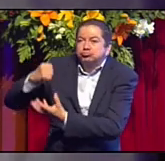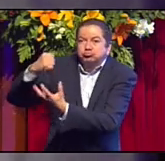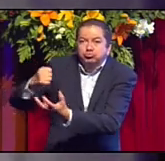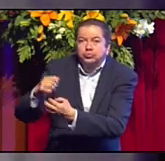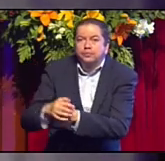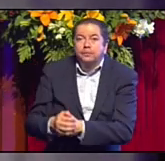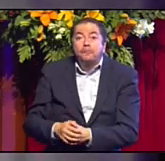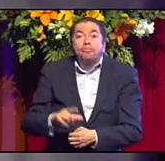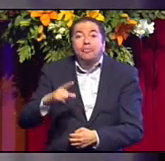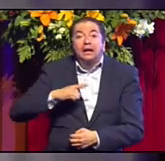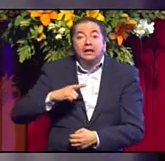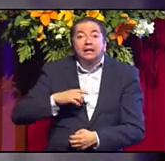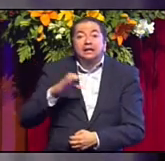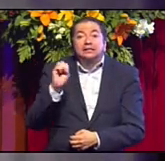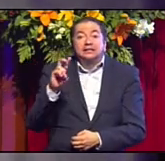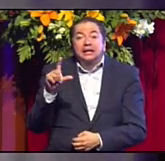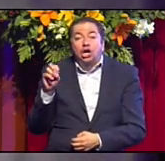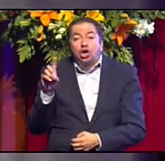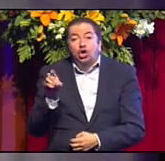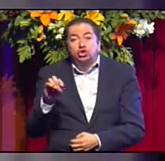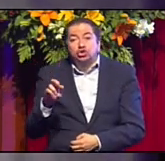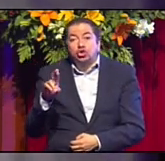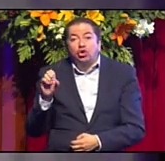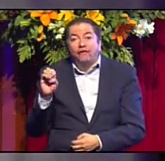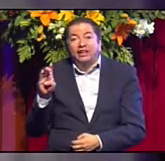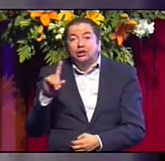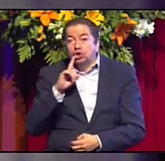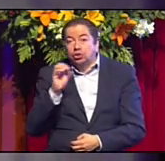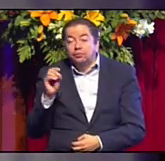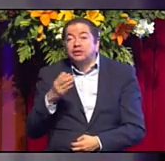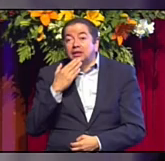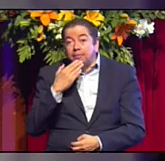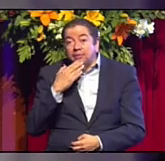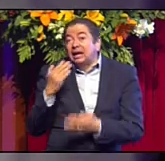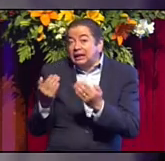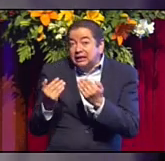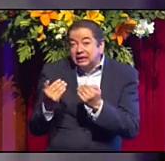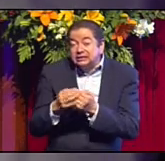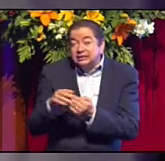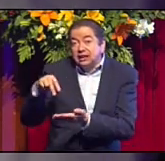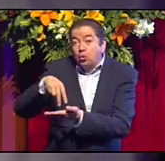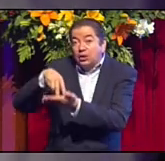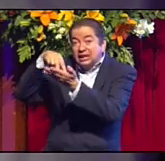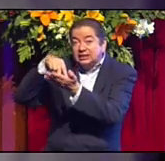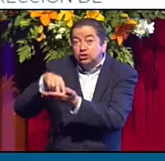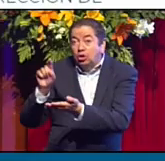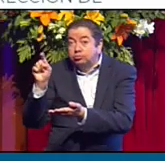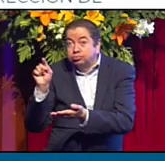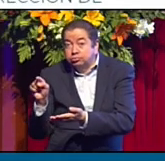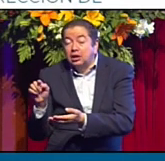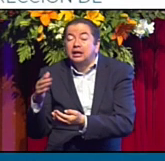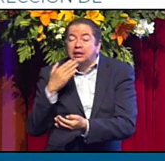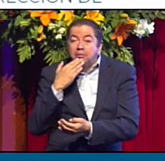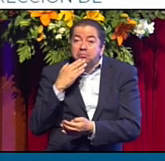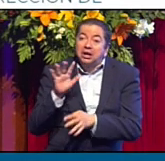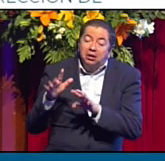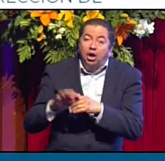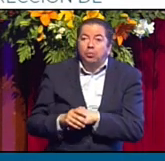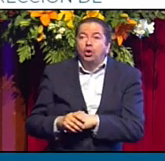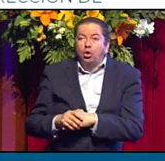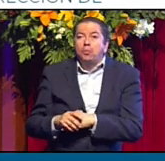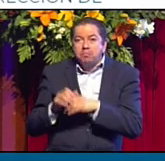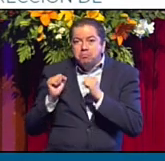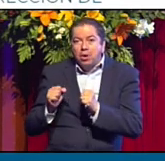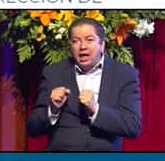municipales. Y el Liceo Carlos Roberto Mondaga no necesitará también un ascensor. Entre los próximos meses estamos licitando el ascensor para el Liceo Carlos